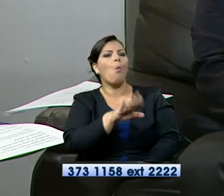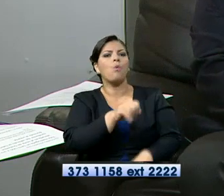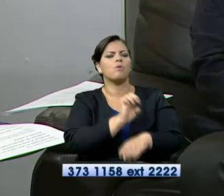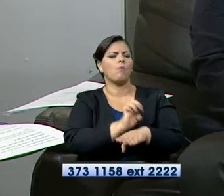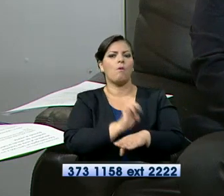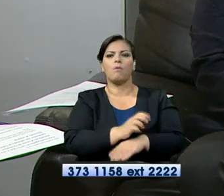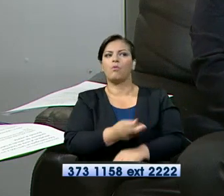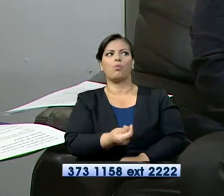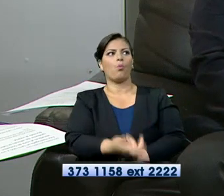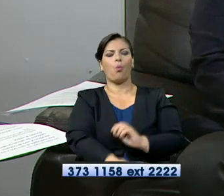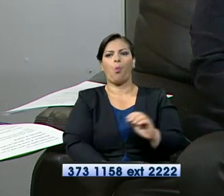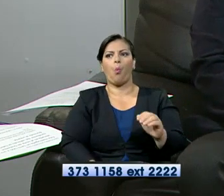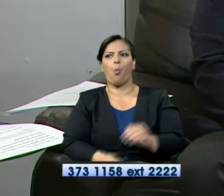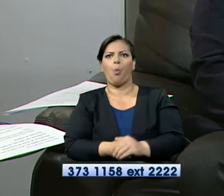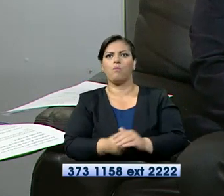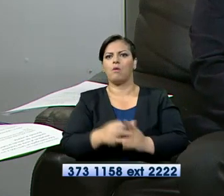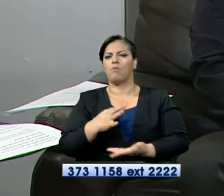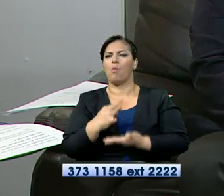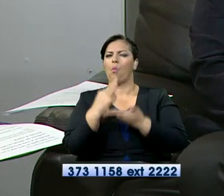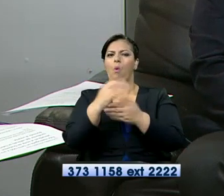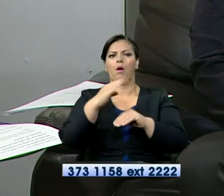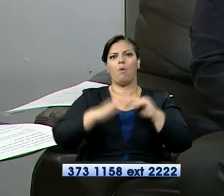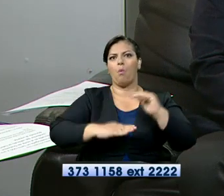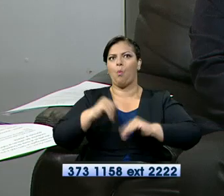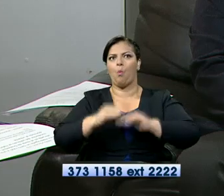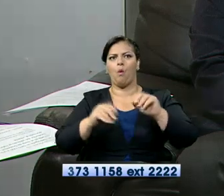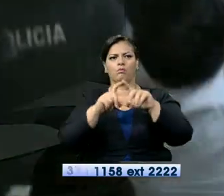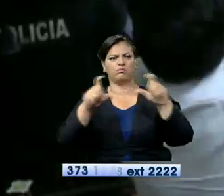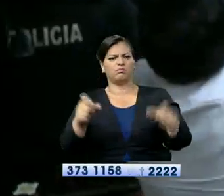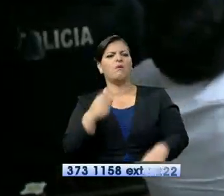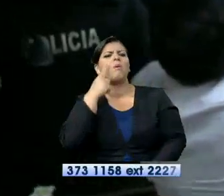Santos de la Torre de Odebrecht.